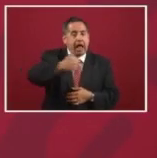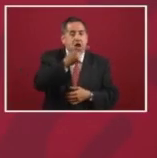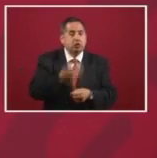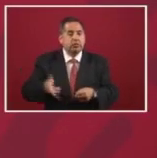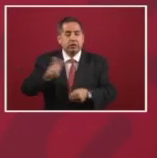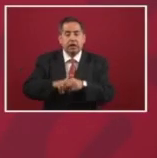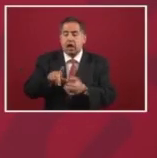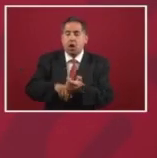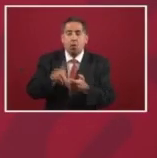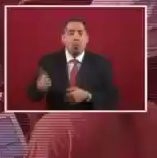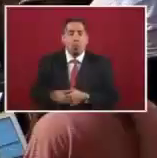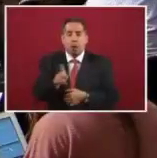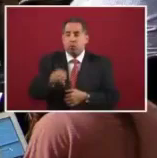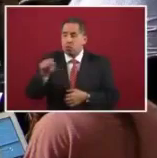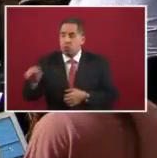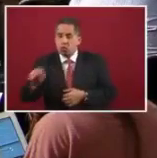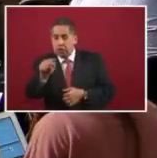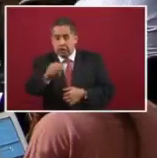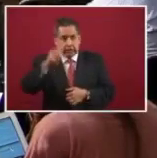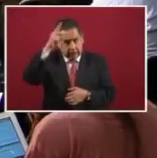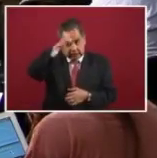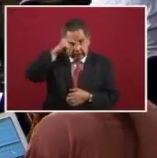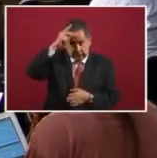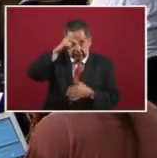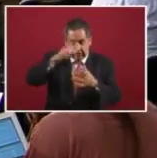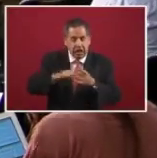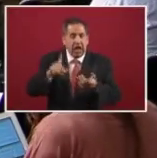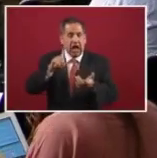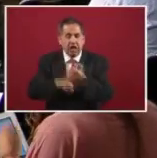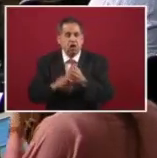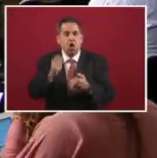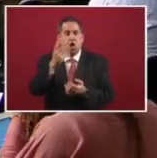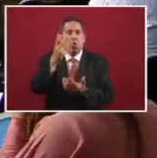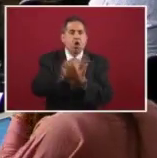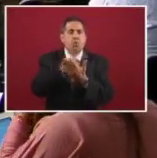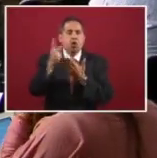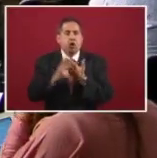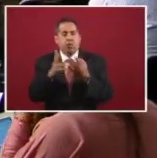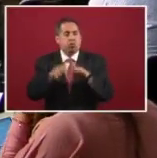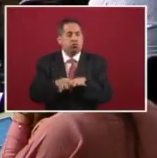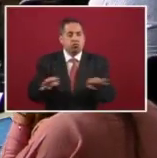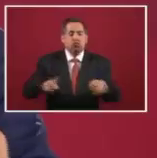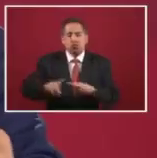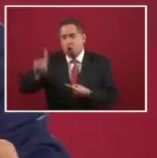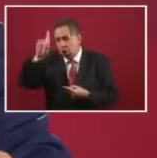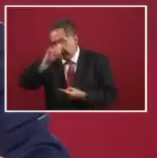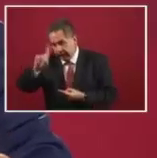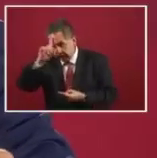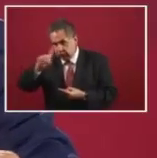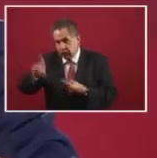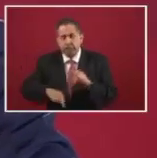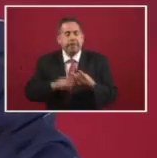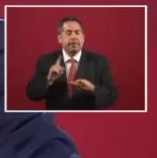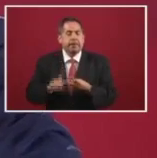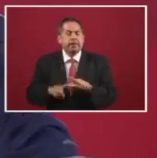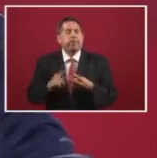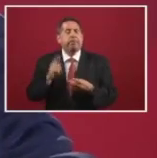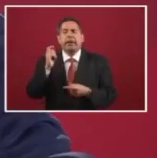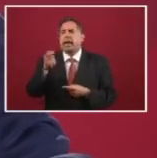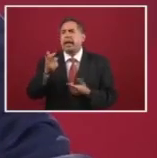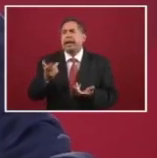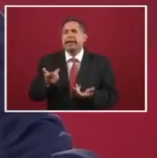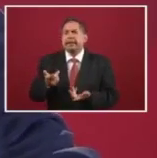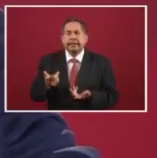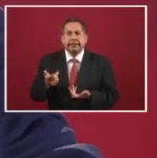rural, y tienen 4 programas: orientación para